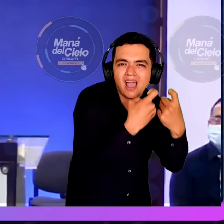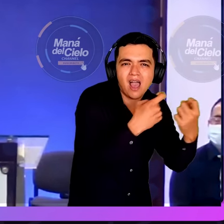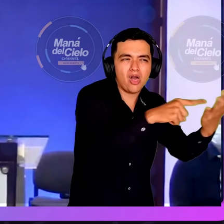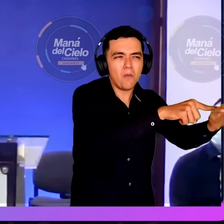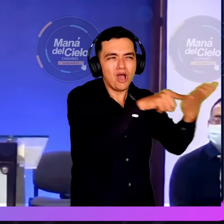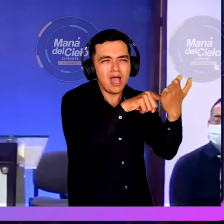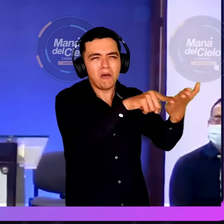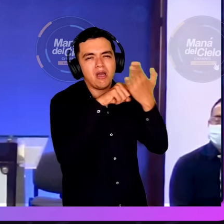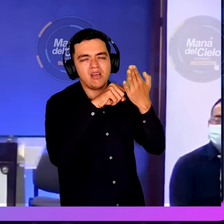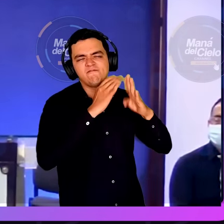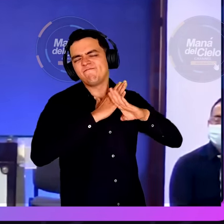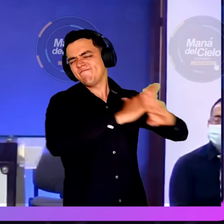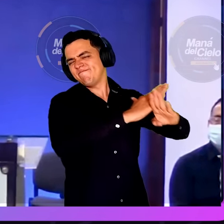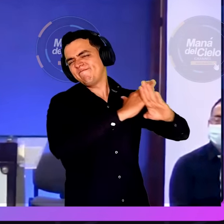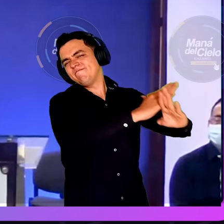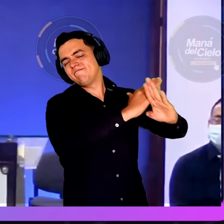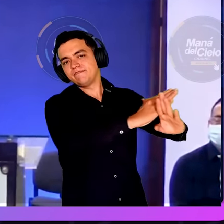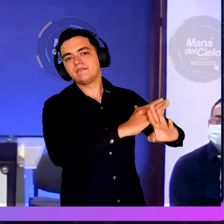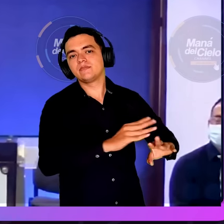te tocarán.